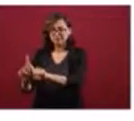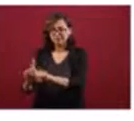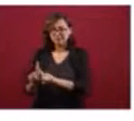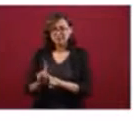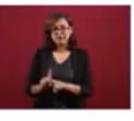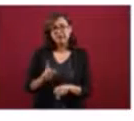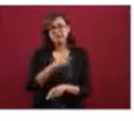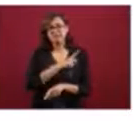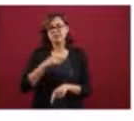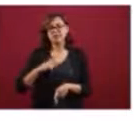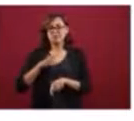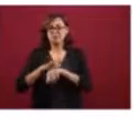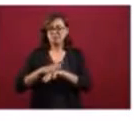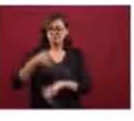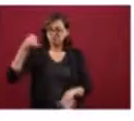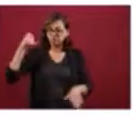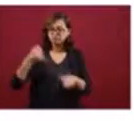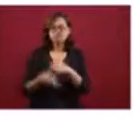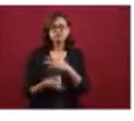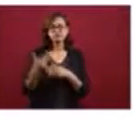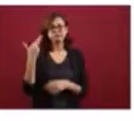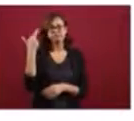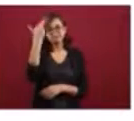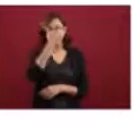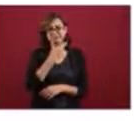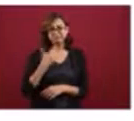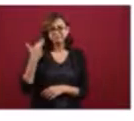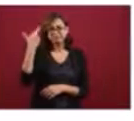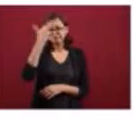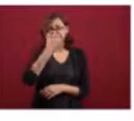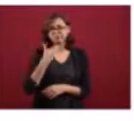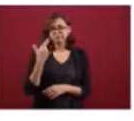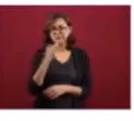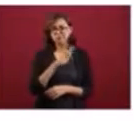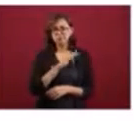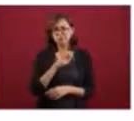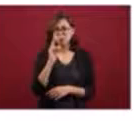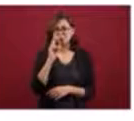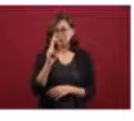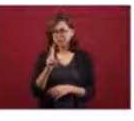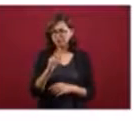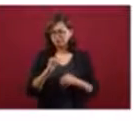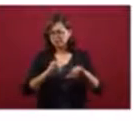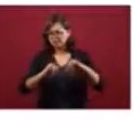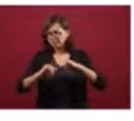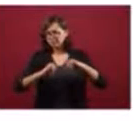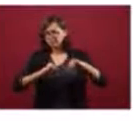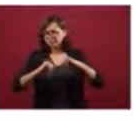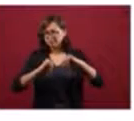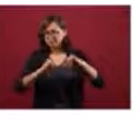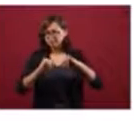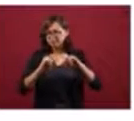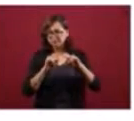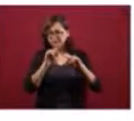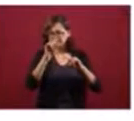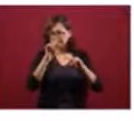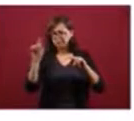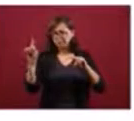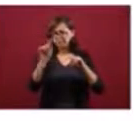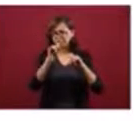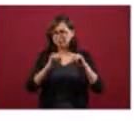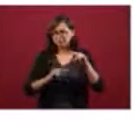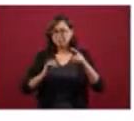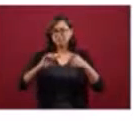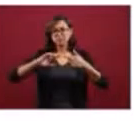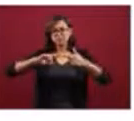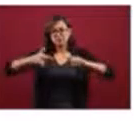investigación más detallada, un poco más profunda. Aquí se muestra en este diagrama simplemente dónde están ubicados esos controles y en la parte superior